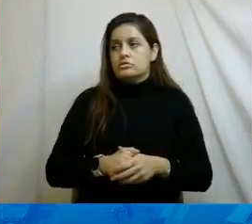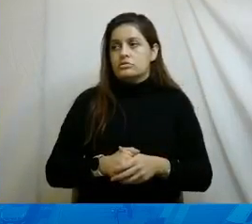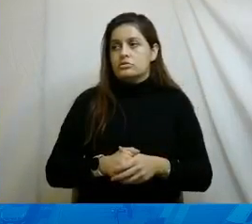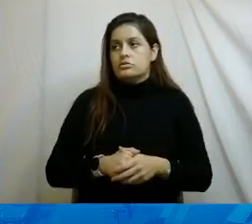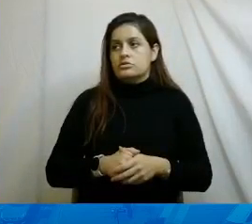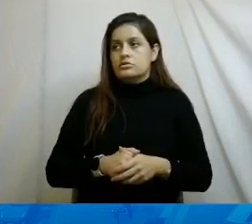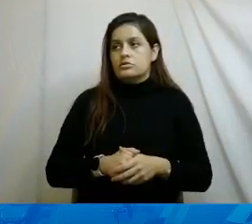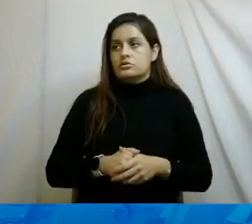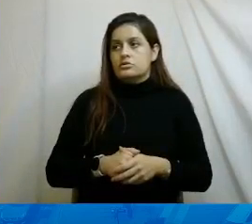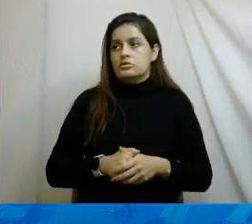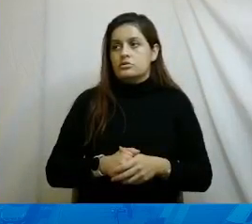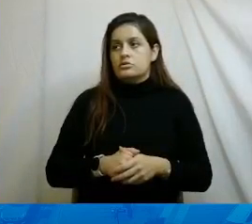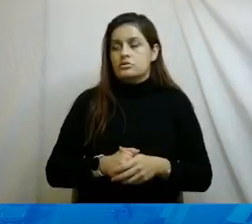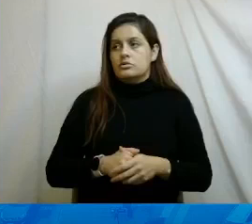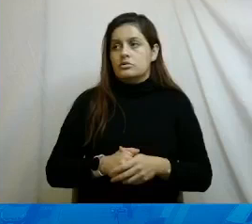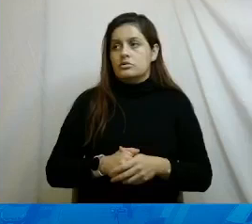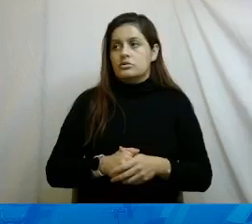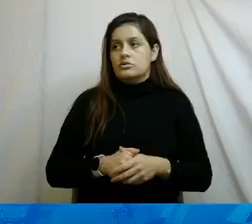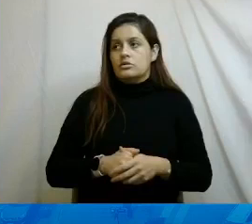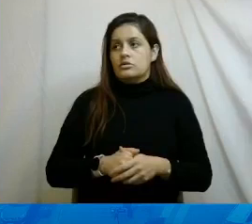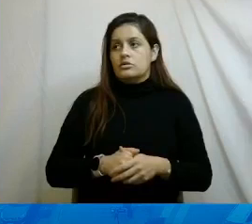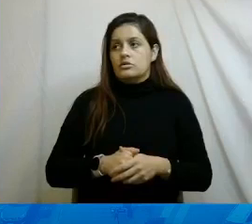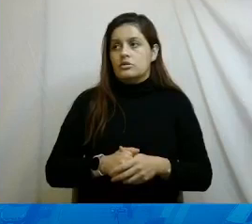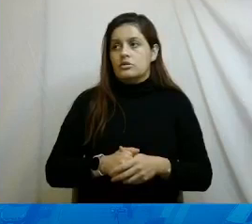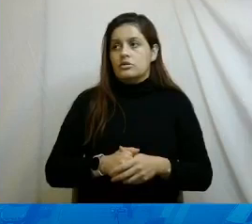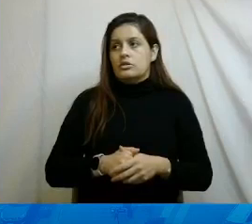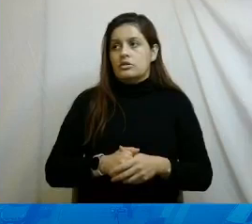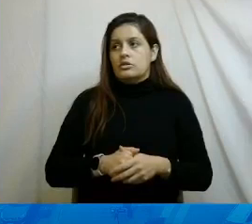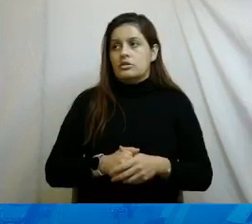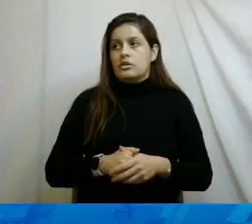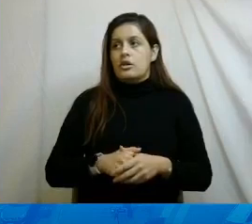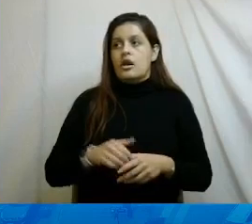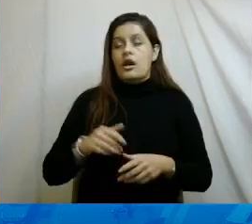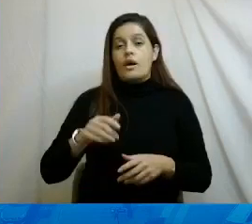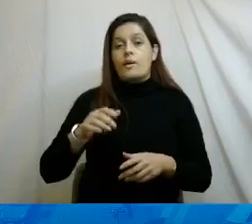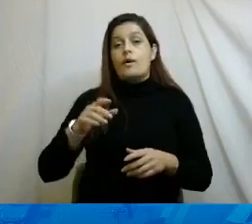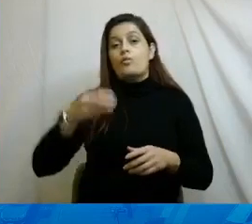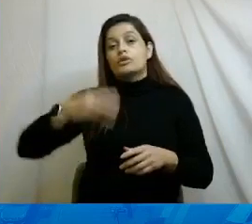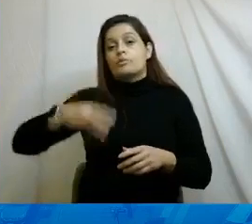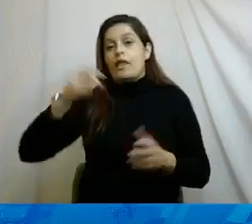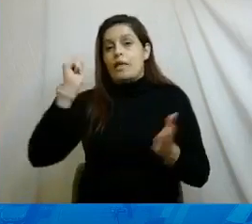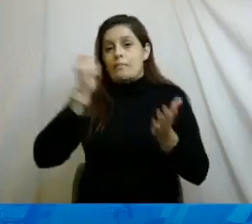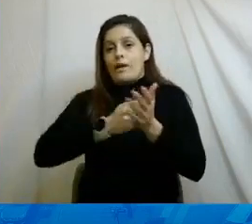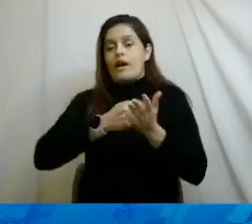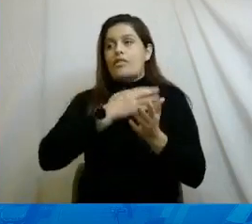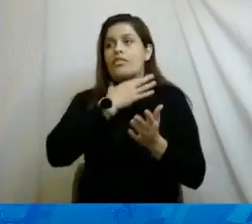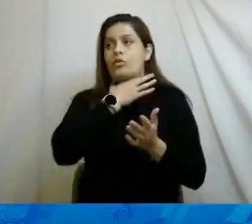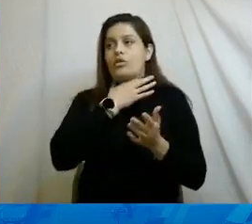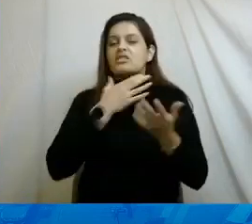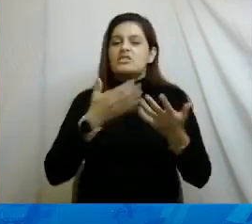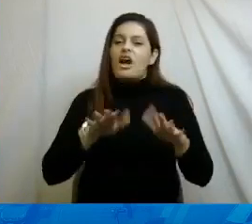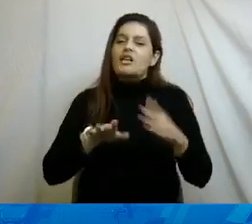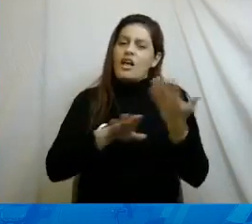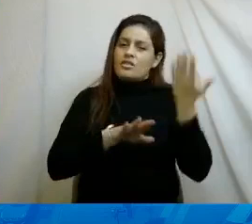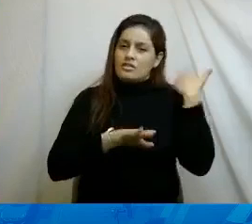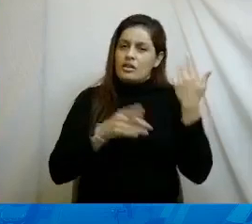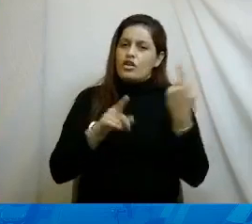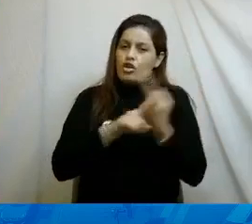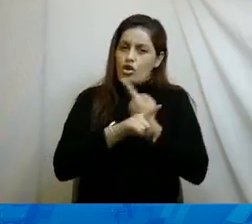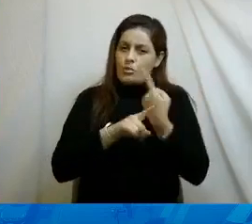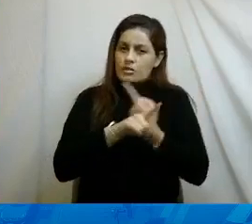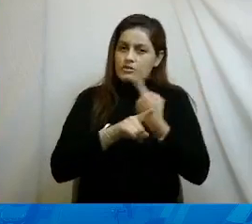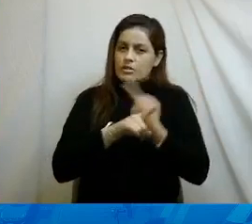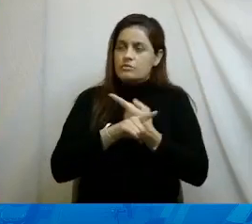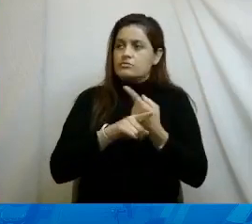Una mala promesa de complementa que perjudicó al municipio y que el municipio va a tener que pagar una deuda, ¿cierto? Va a tener, y esto lo conversamos con los concejales de las comisiones de